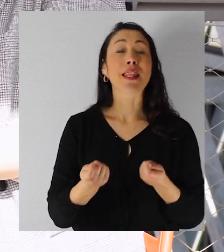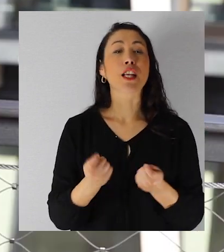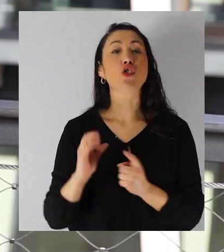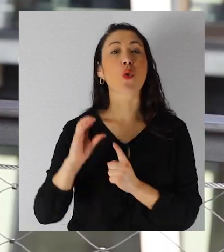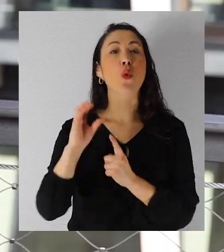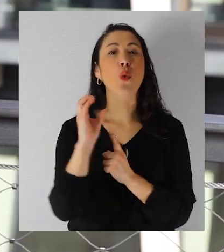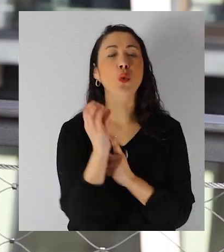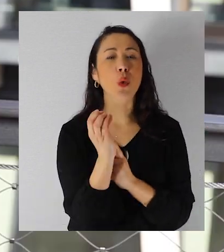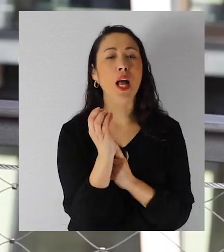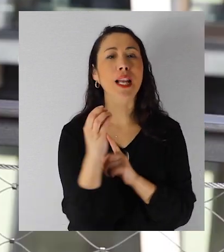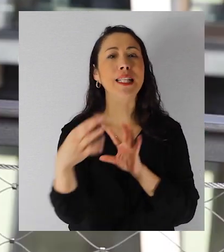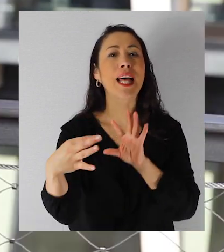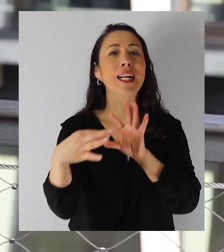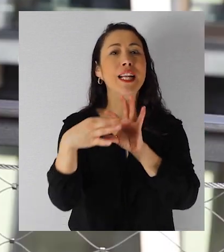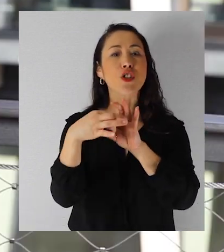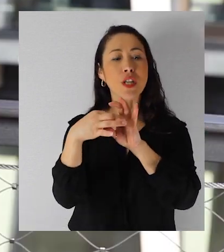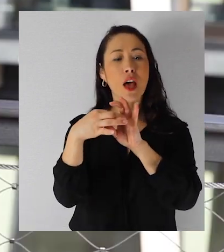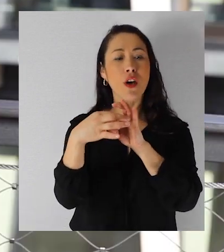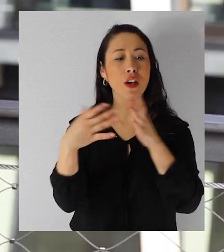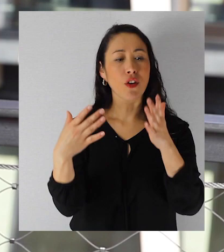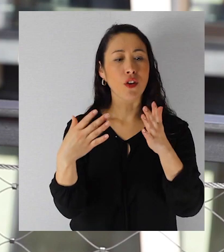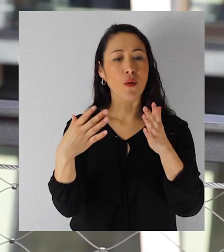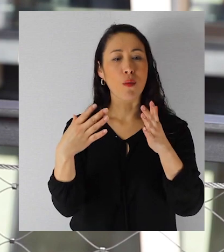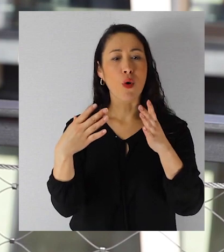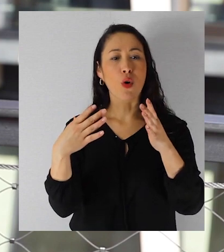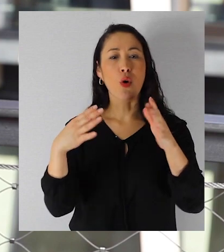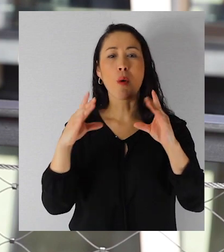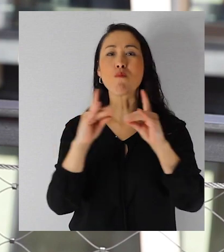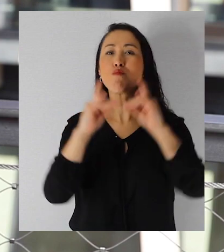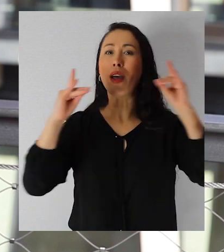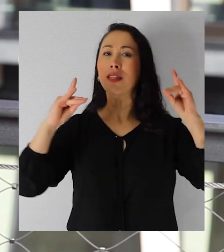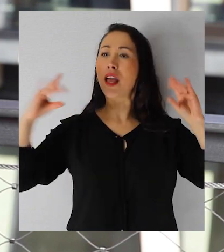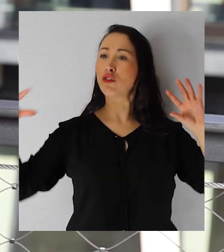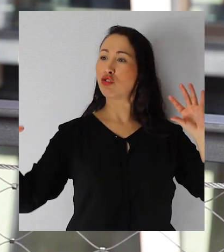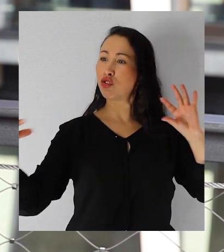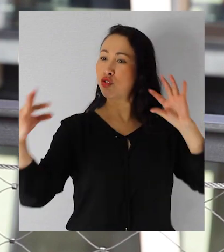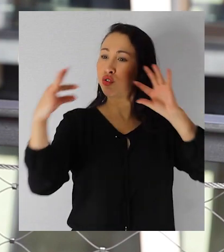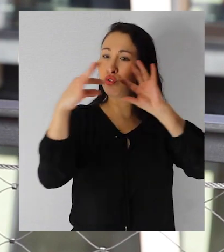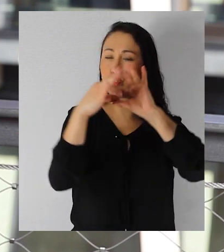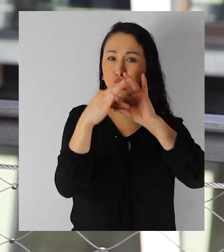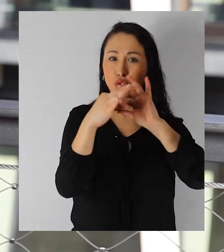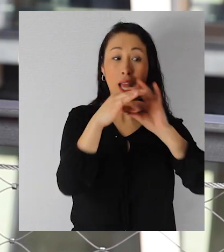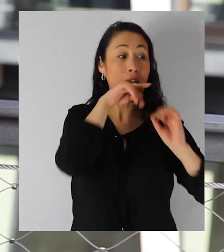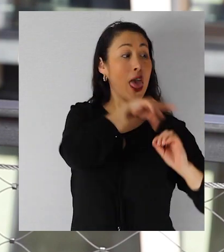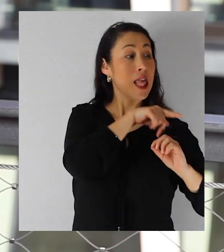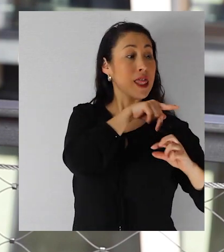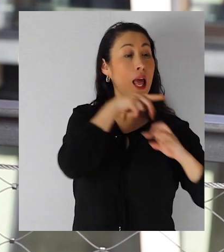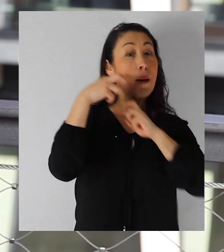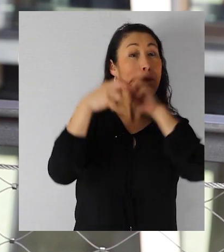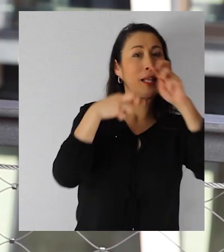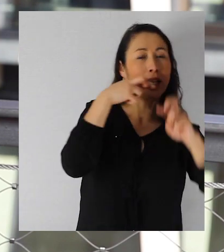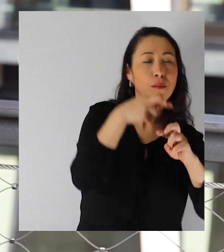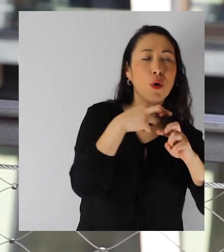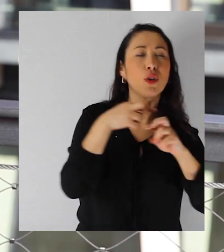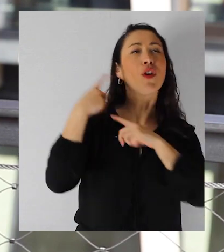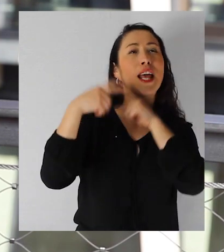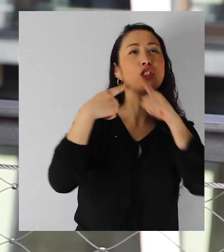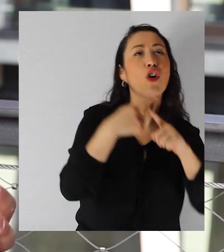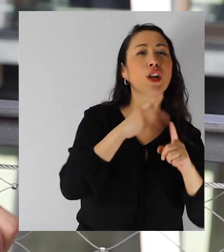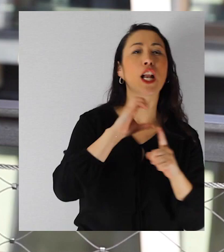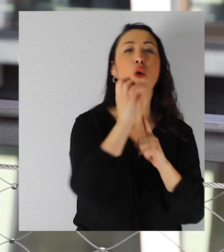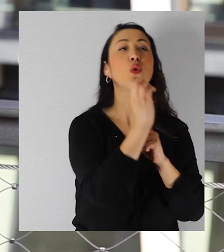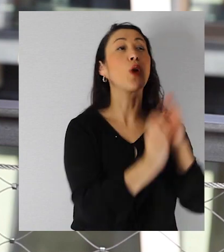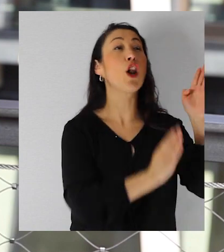con esa comunicación y ese puente que se establece entre el patrimonio, la historia, los edificios, la cultura,